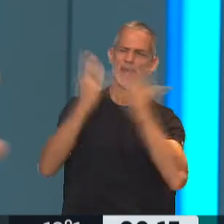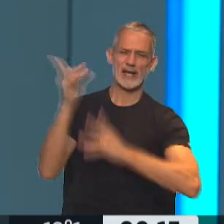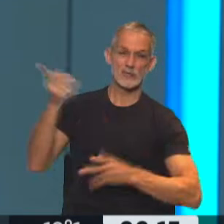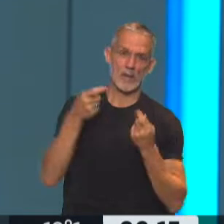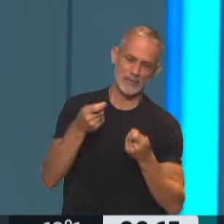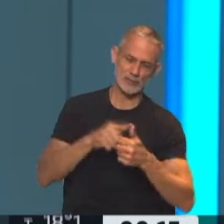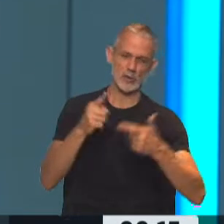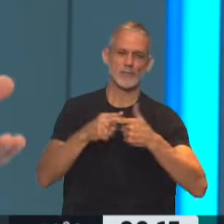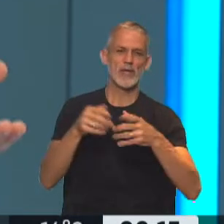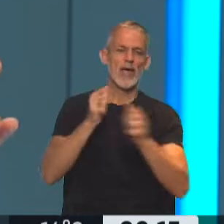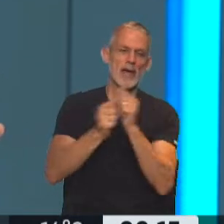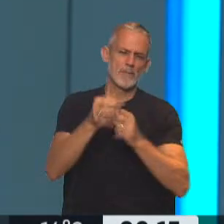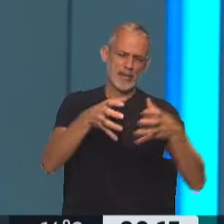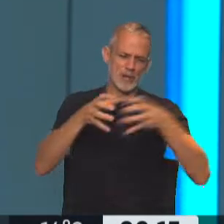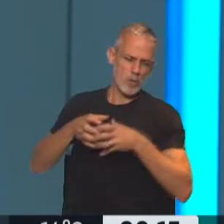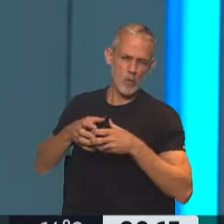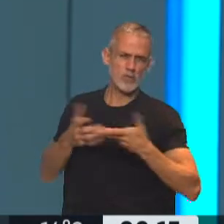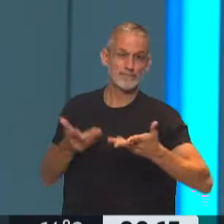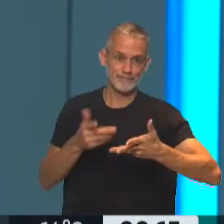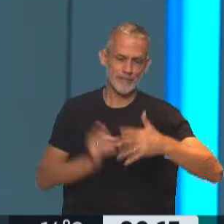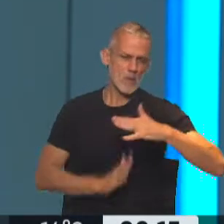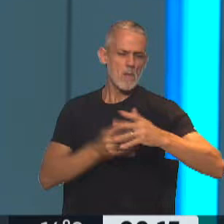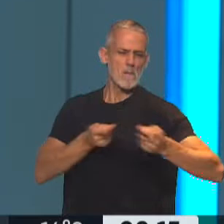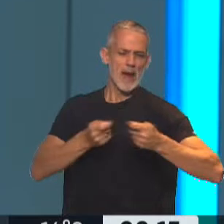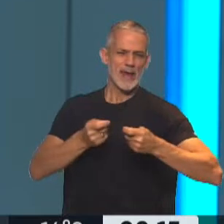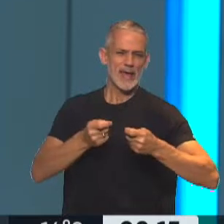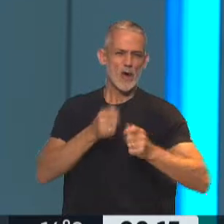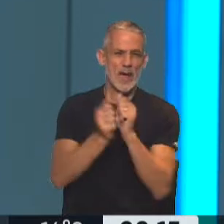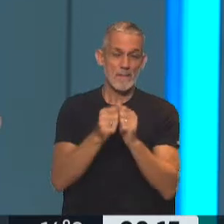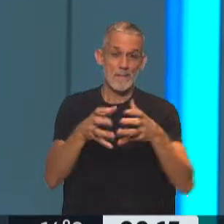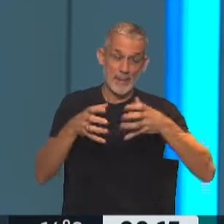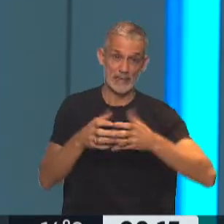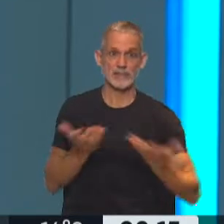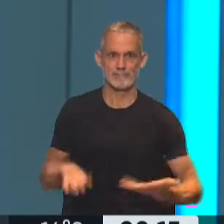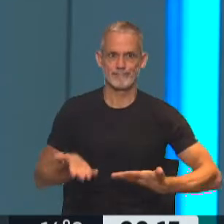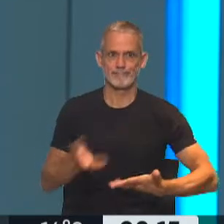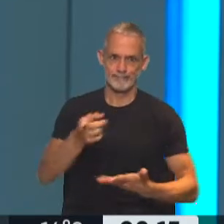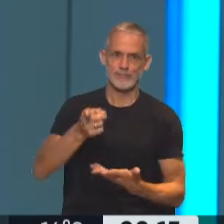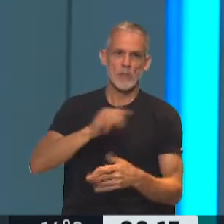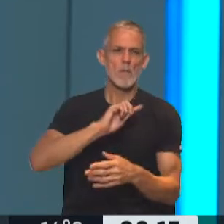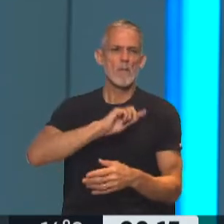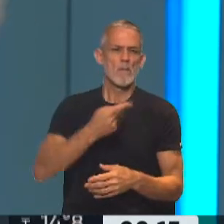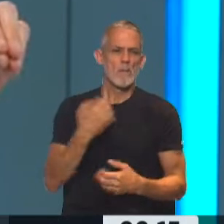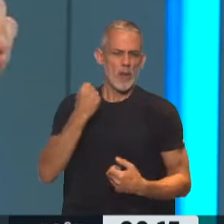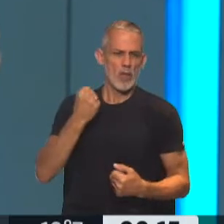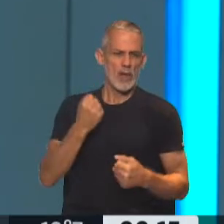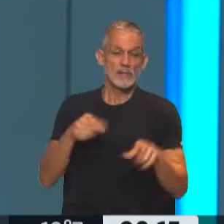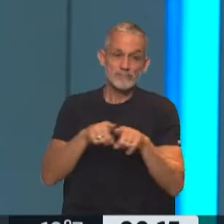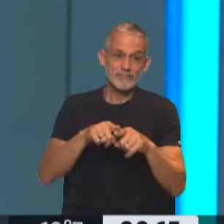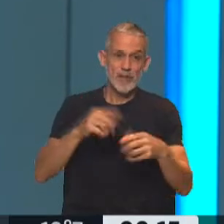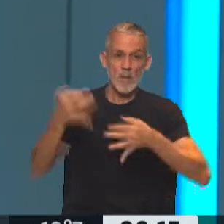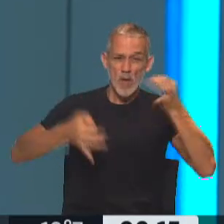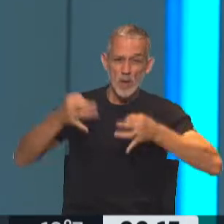de los oligopolios, de los monopolios. Digo, son además poderes que, como el Poder Judicial,